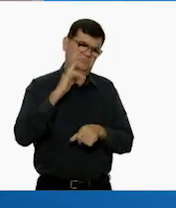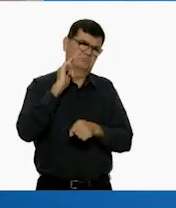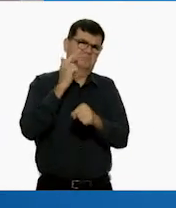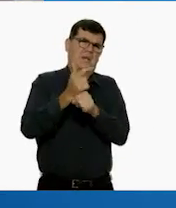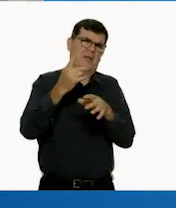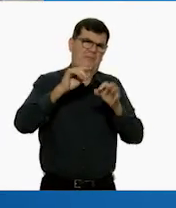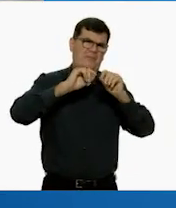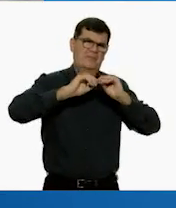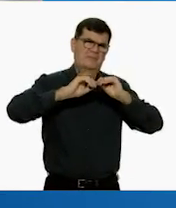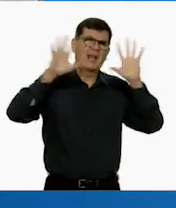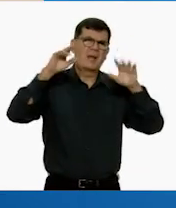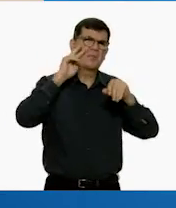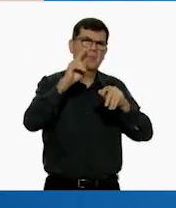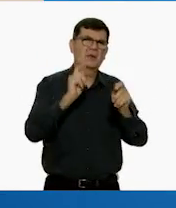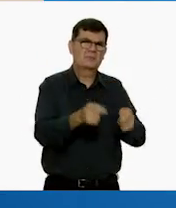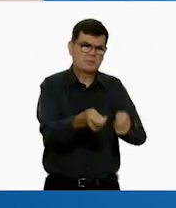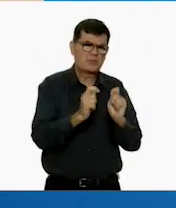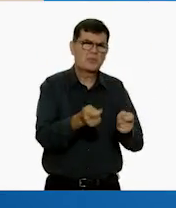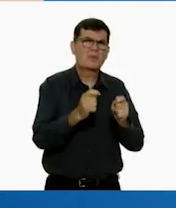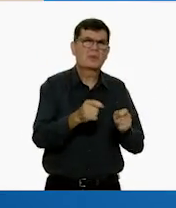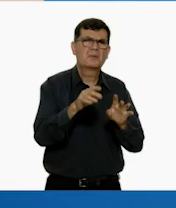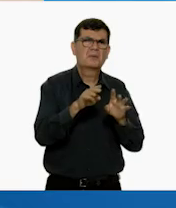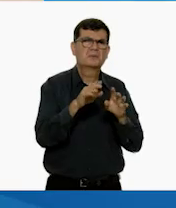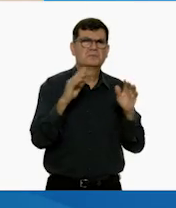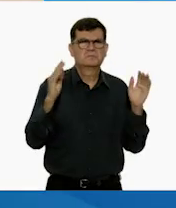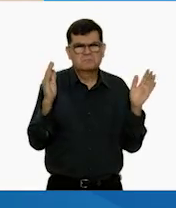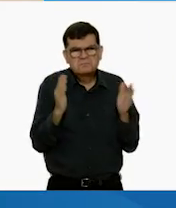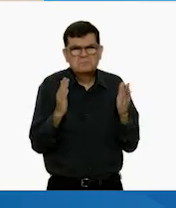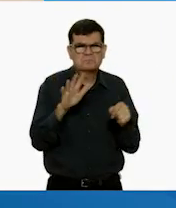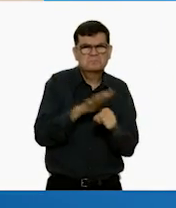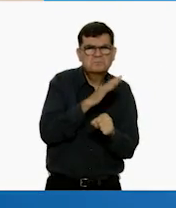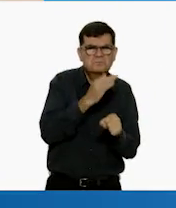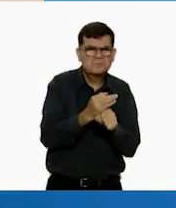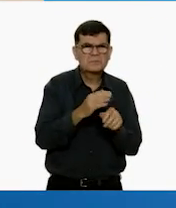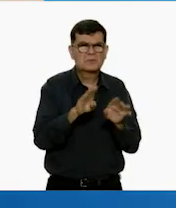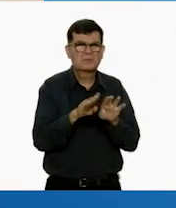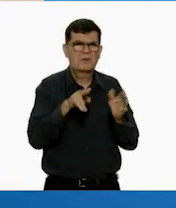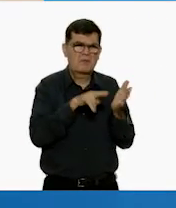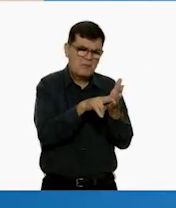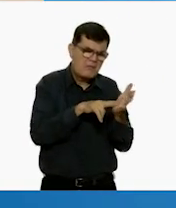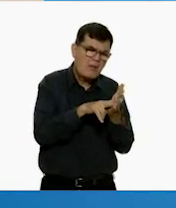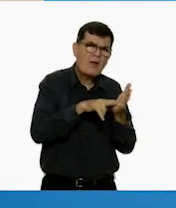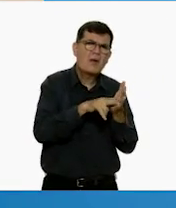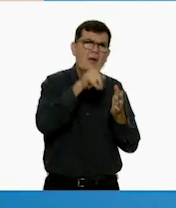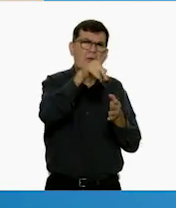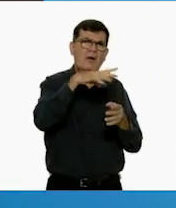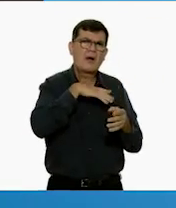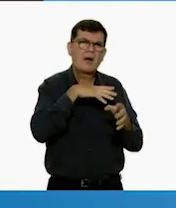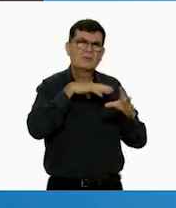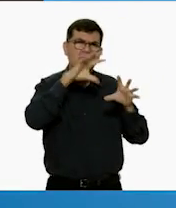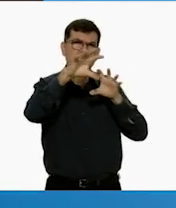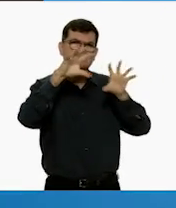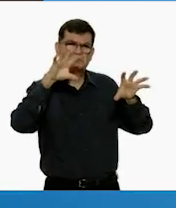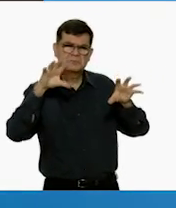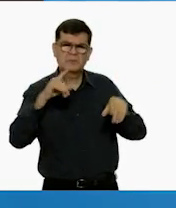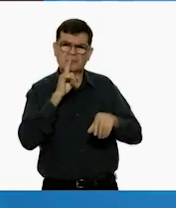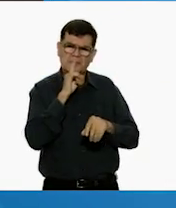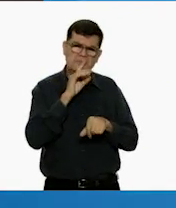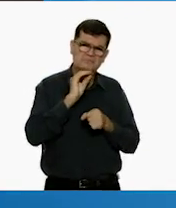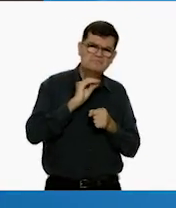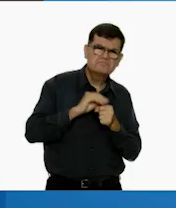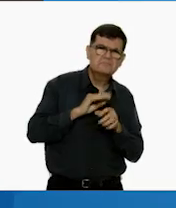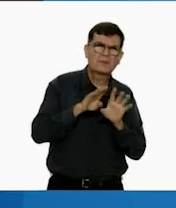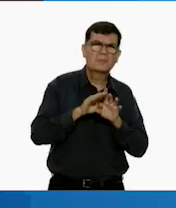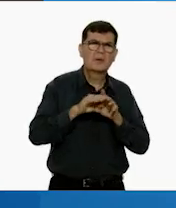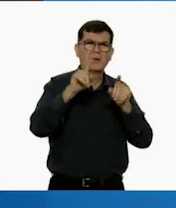es un carruaje no muy grande, es un carruaje negro que tiene estos motivos muy discretos, ¿no?, el